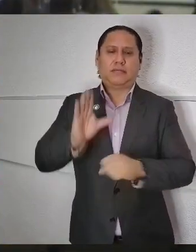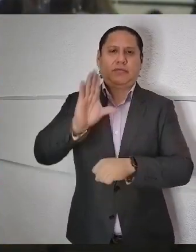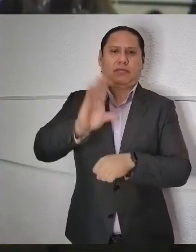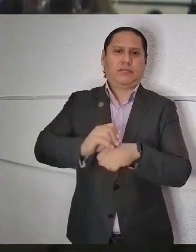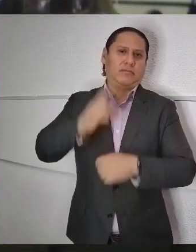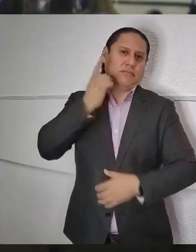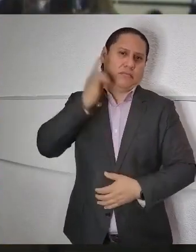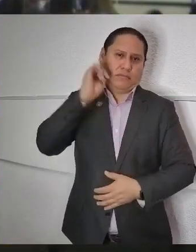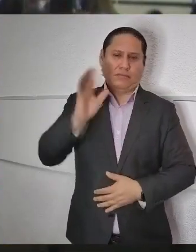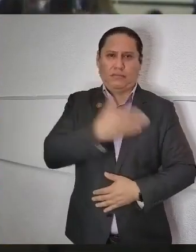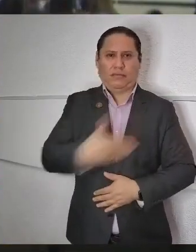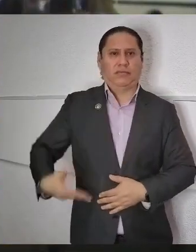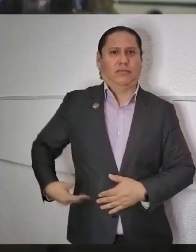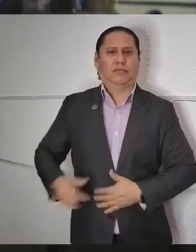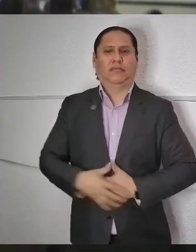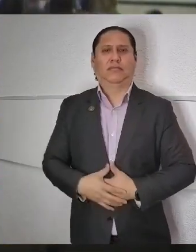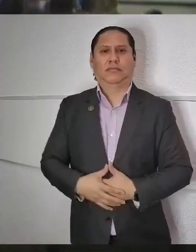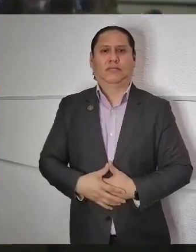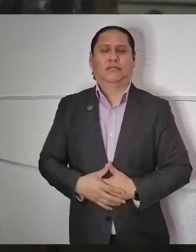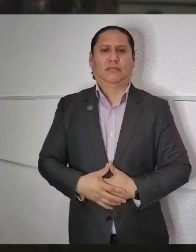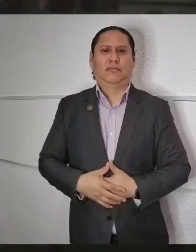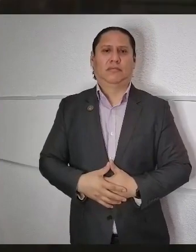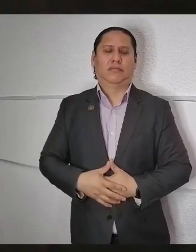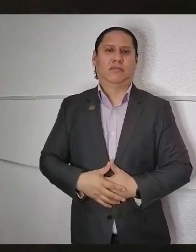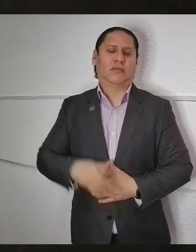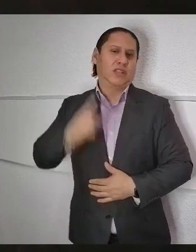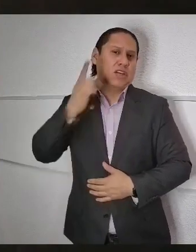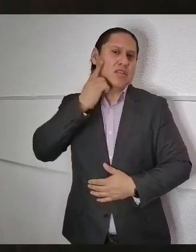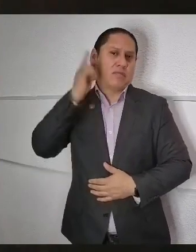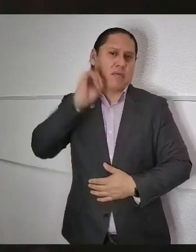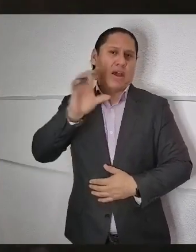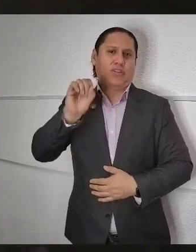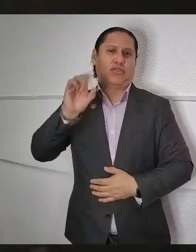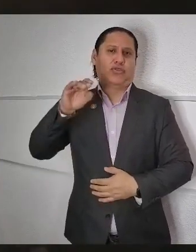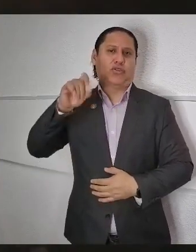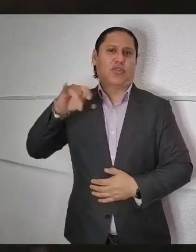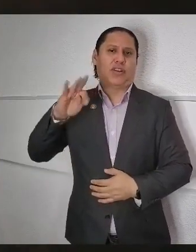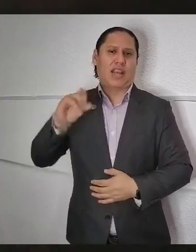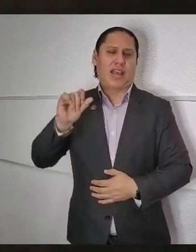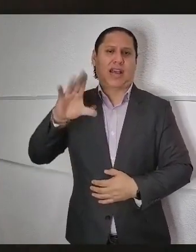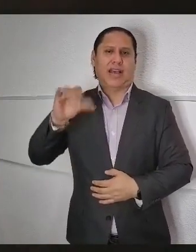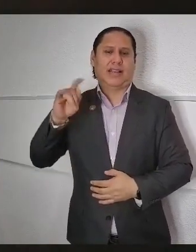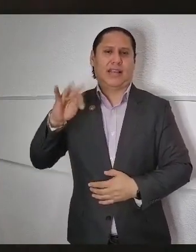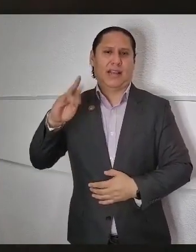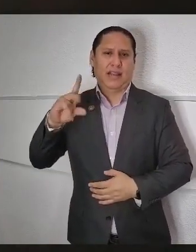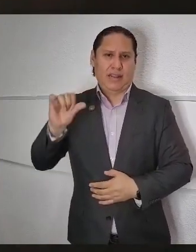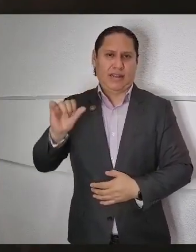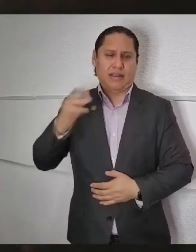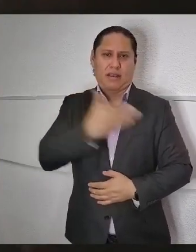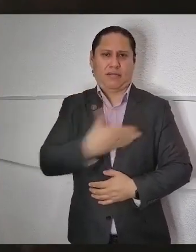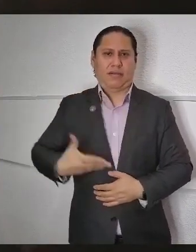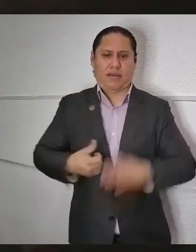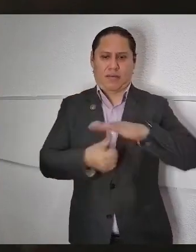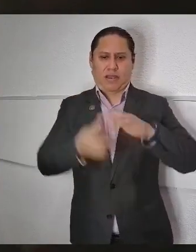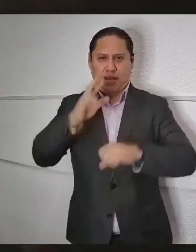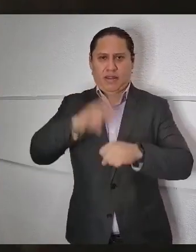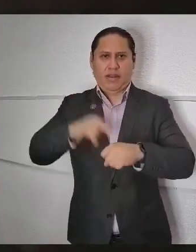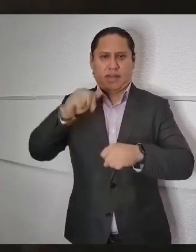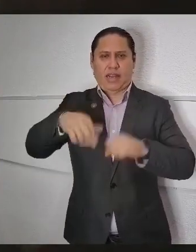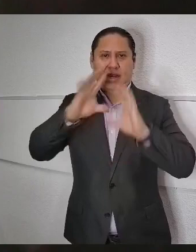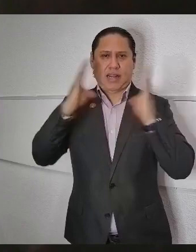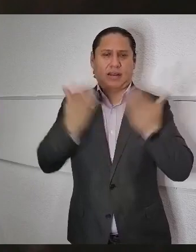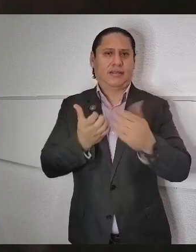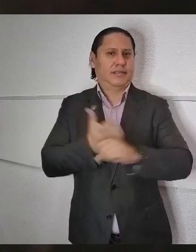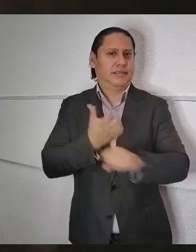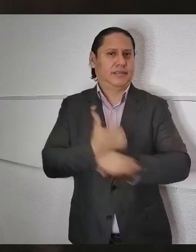permiso, diputada presidenta, diputada Sonia Catalina Álvarez, presidenta de la mesa directiva de la